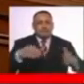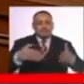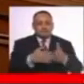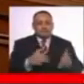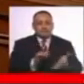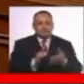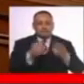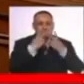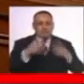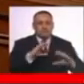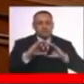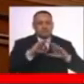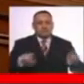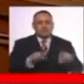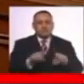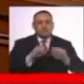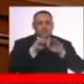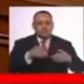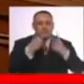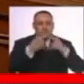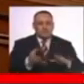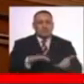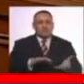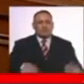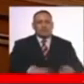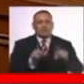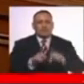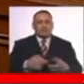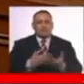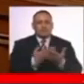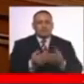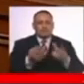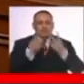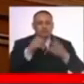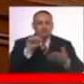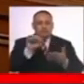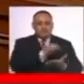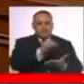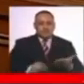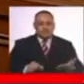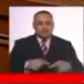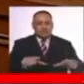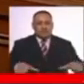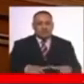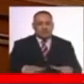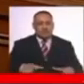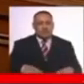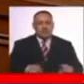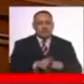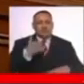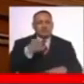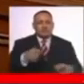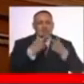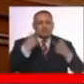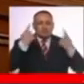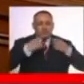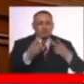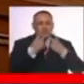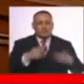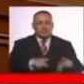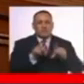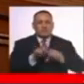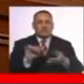encuentra un medio de comunicación que ha reportado de sus fallecimientos y han marcado con una tiza el lugar de la bala. Señor presidente, y por su intermedio, lo